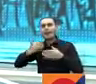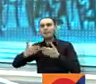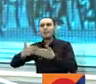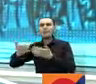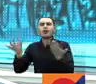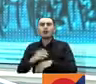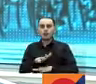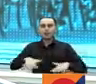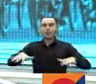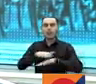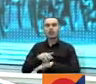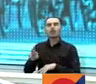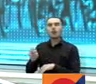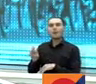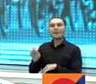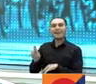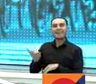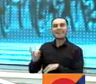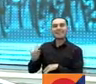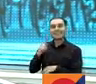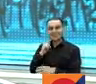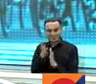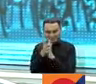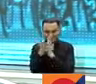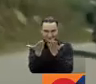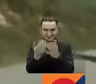de Romandía. Andrés Villegas con el informe.